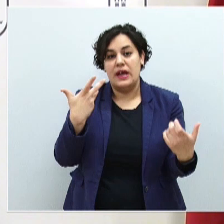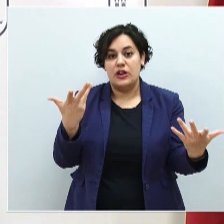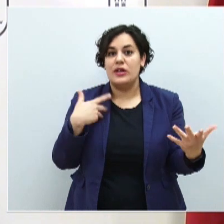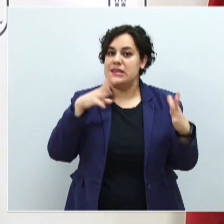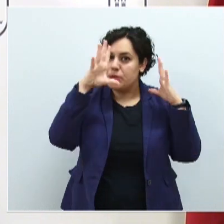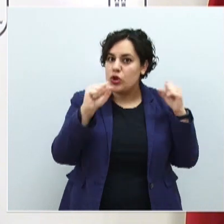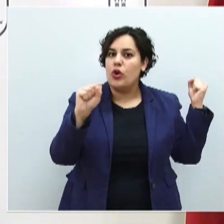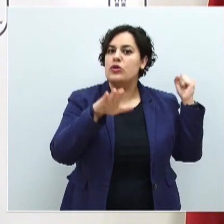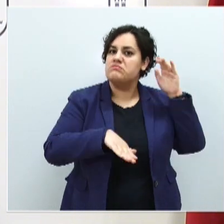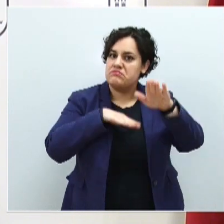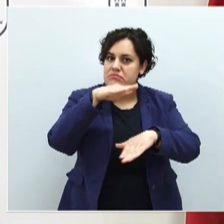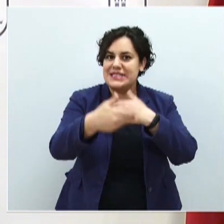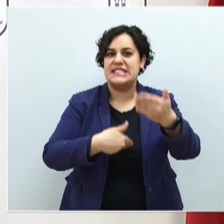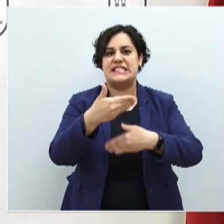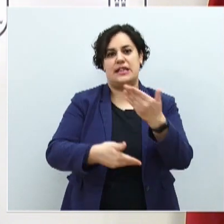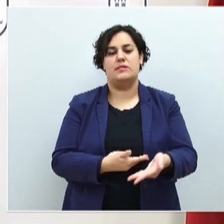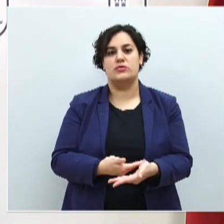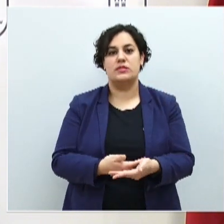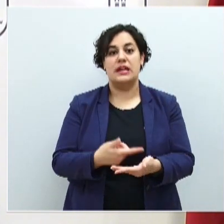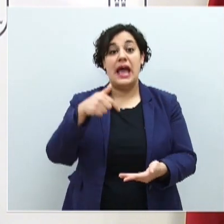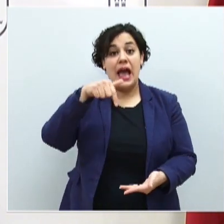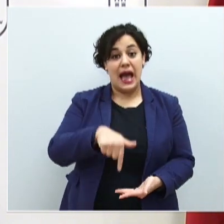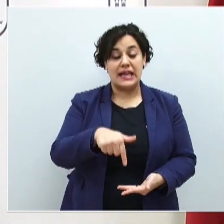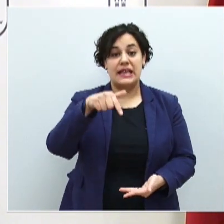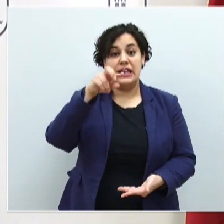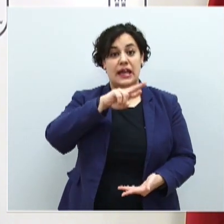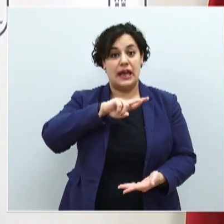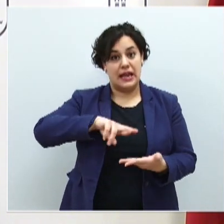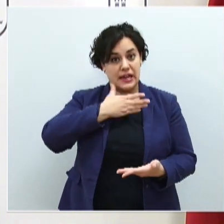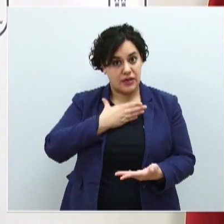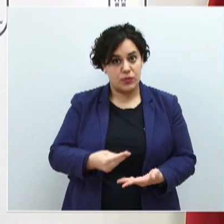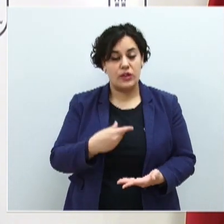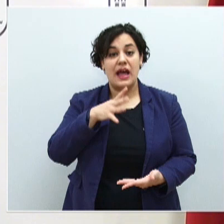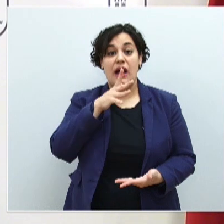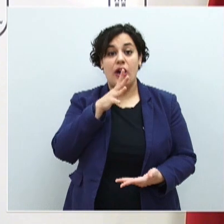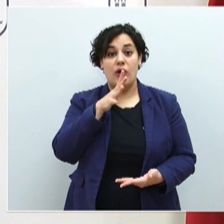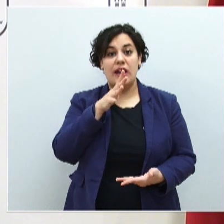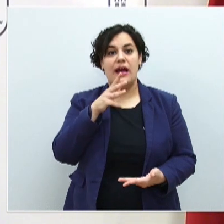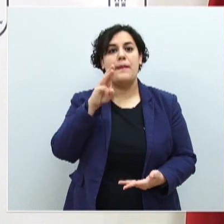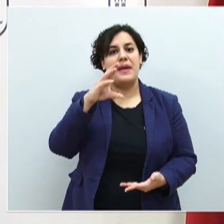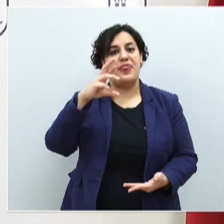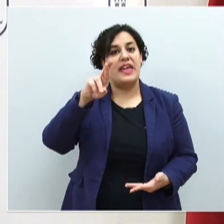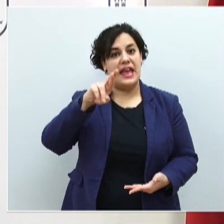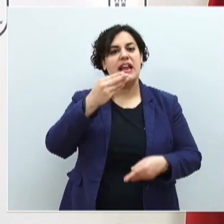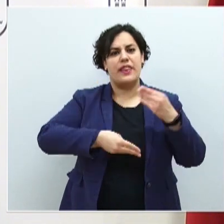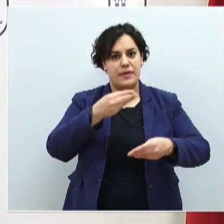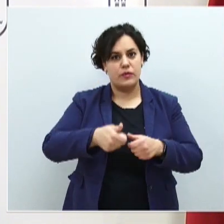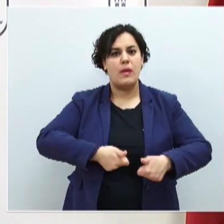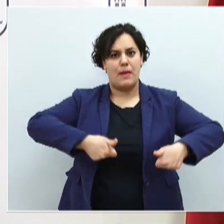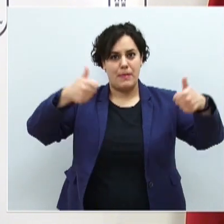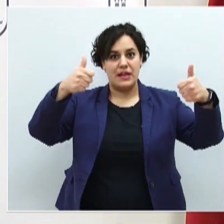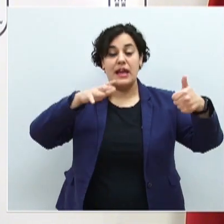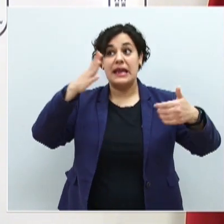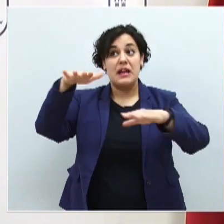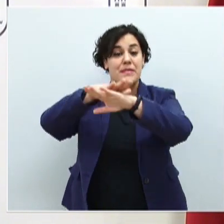dicho que en Murcia, porque no se va a hacer todavía en otras regiones, vamos a bajar ese dintel, o sea, vamos a hacer más PCR a gente que en principio el Ministerio todavía